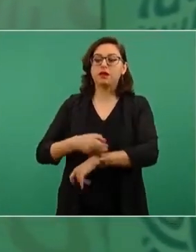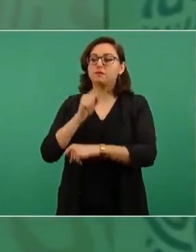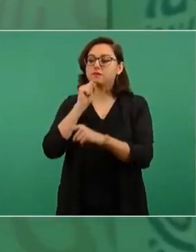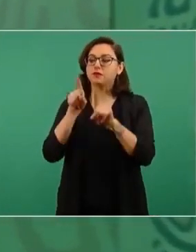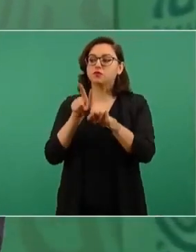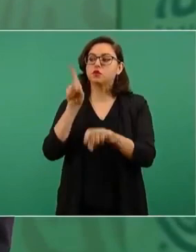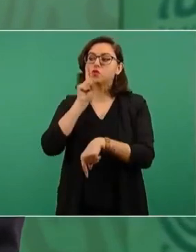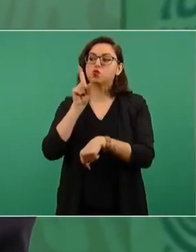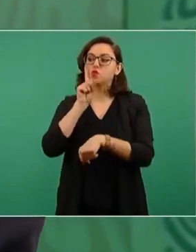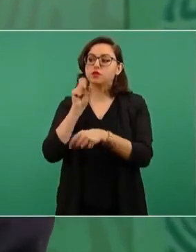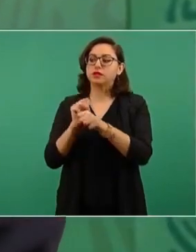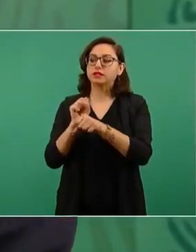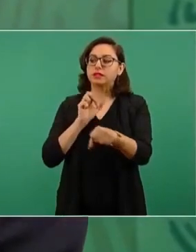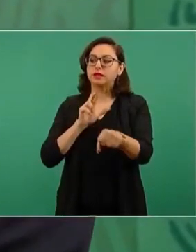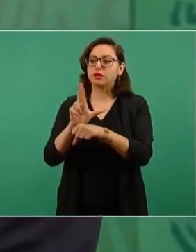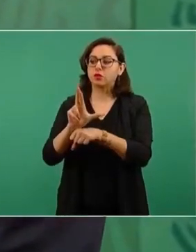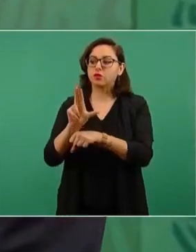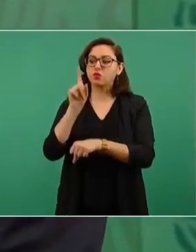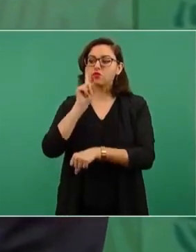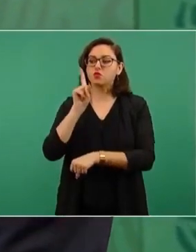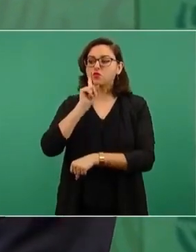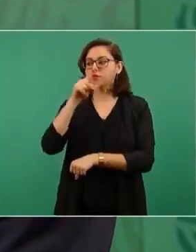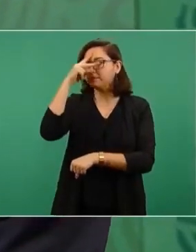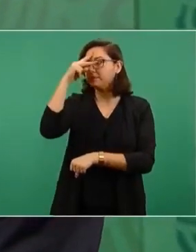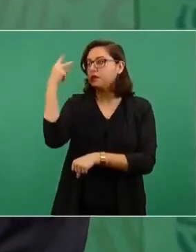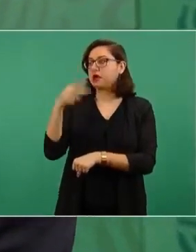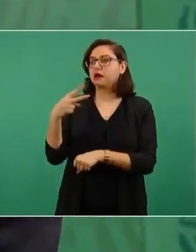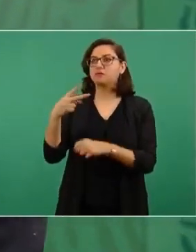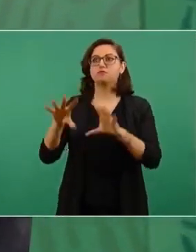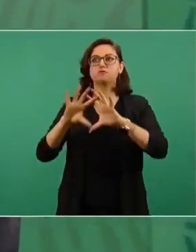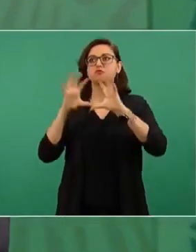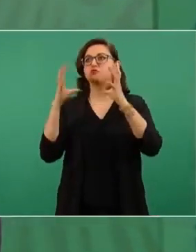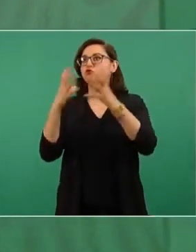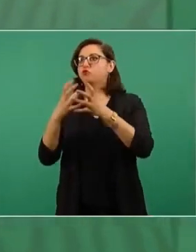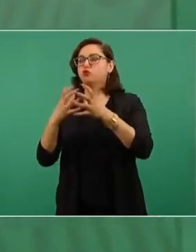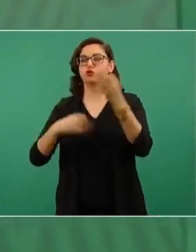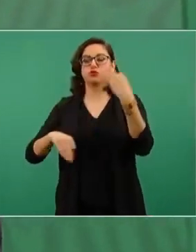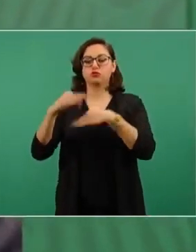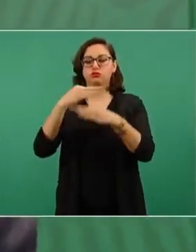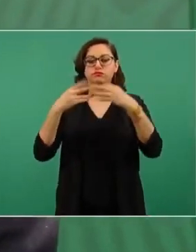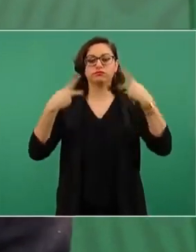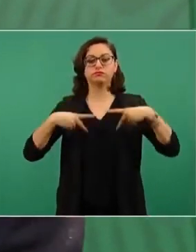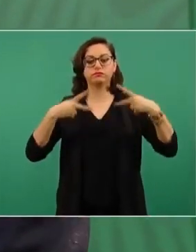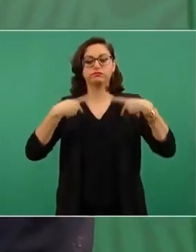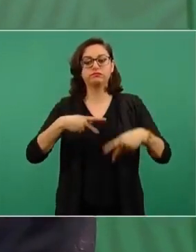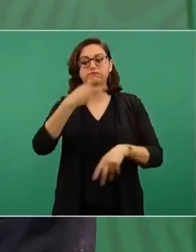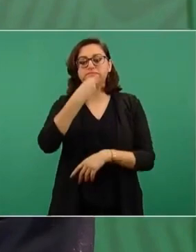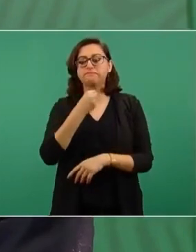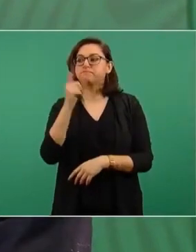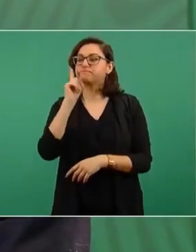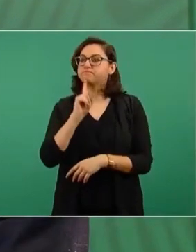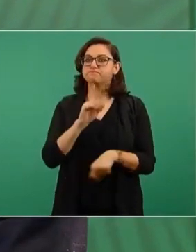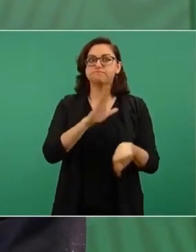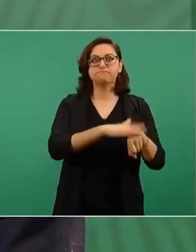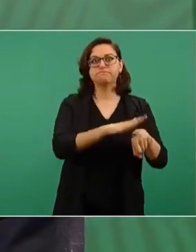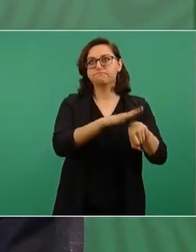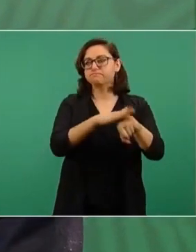las mujeres del mundo a todos hombres y mujeres qué